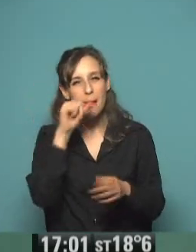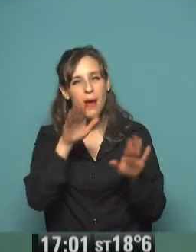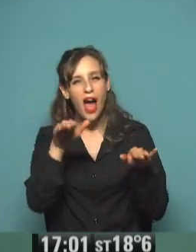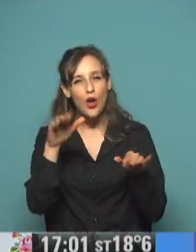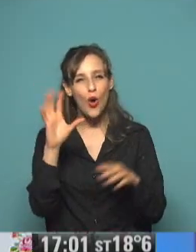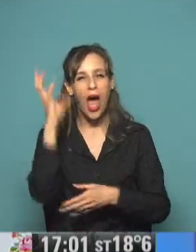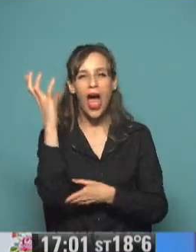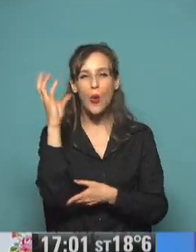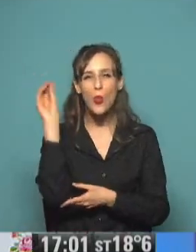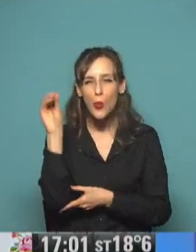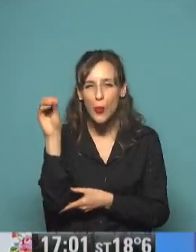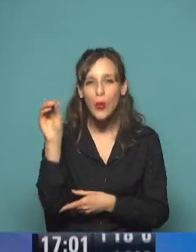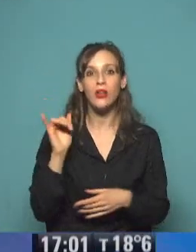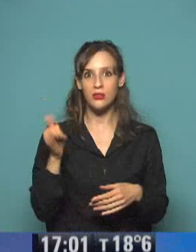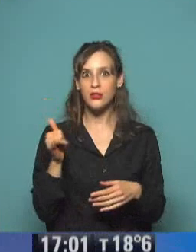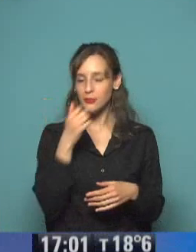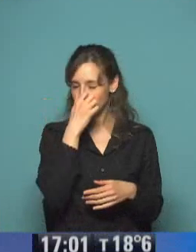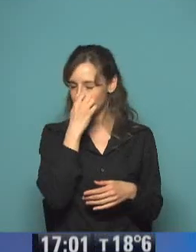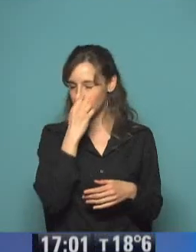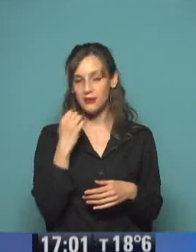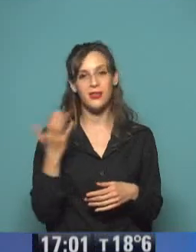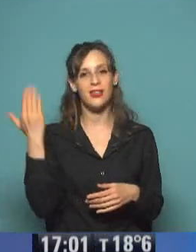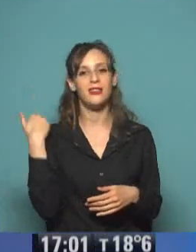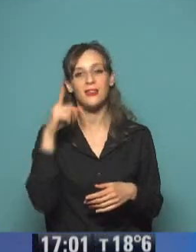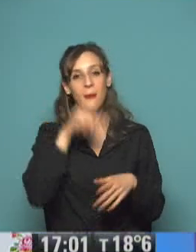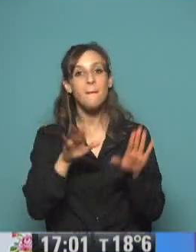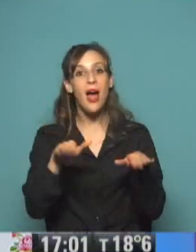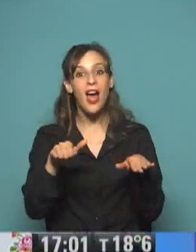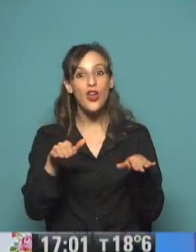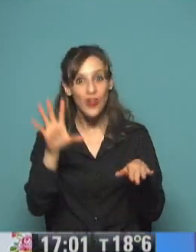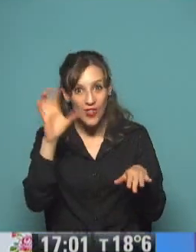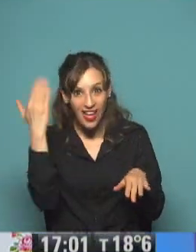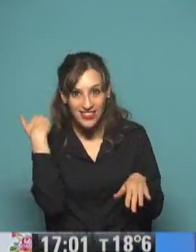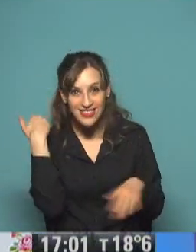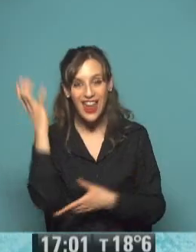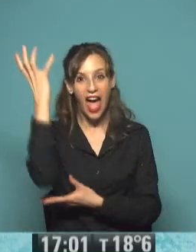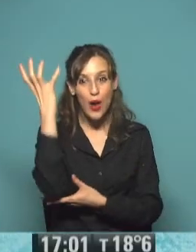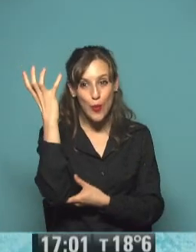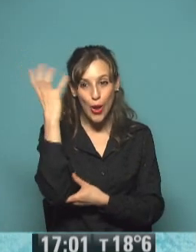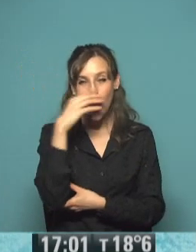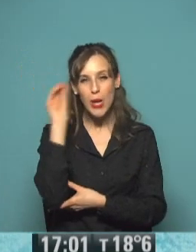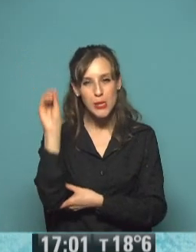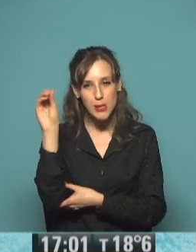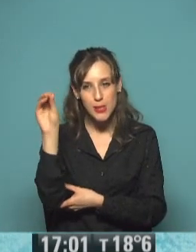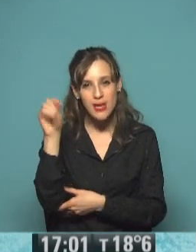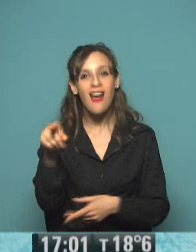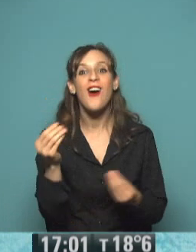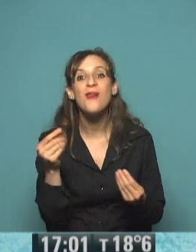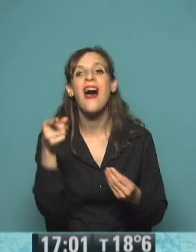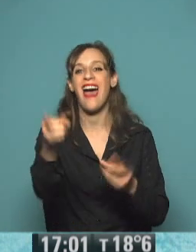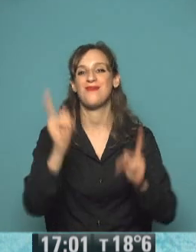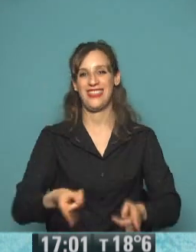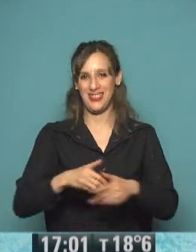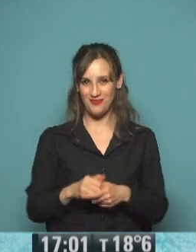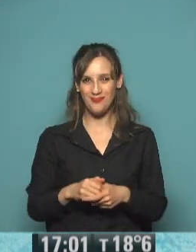¿Cómo empezaba? Sí. El pájaro carpintero. ¿Cómo era? Era, que hacía toc, toc, toc, toc. A ver si la vemos. Justo, mira.